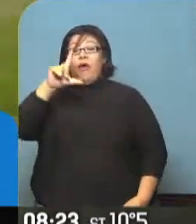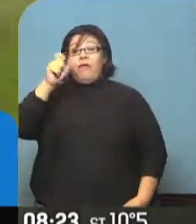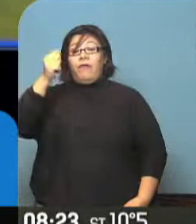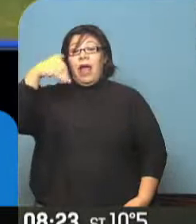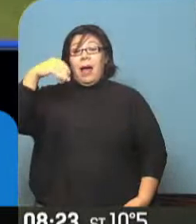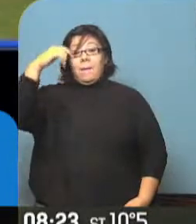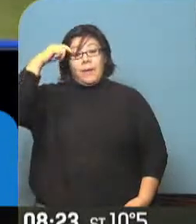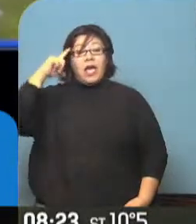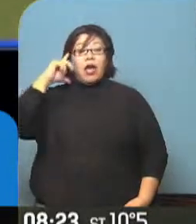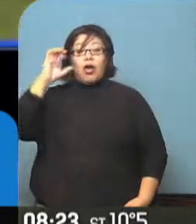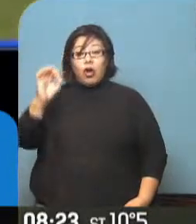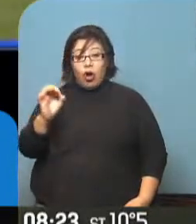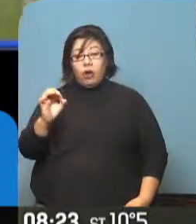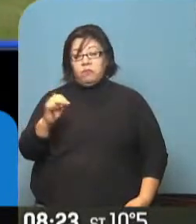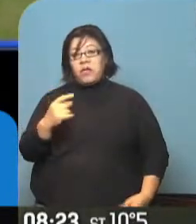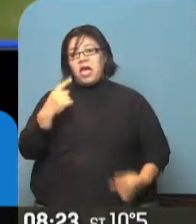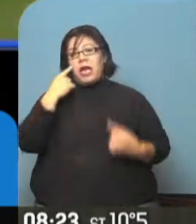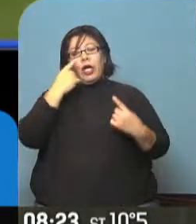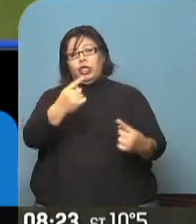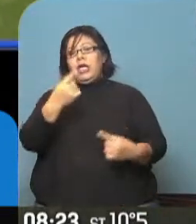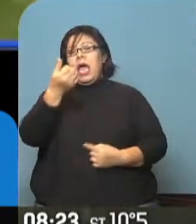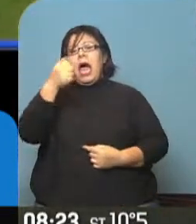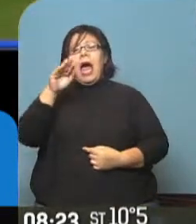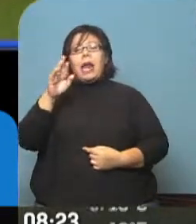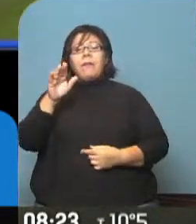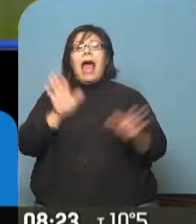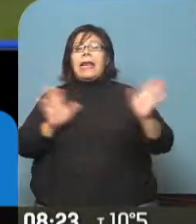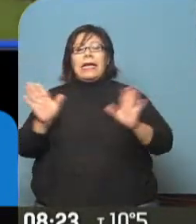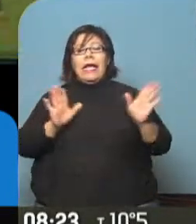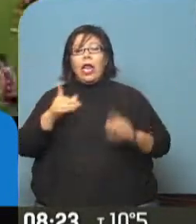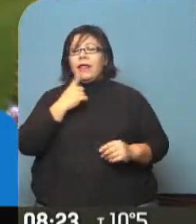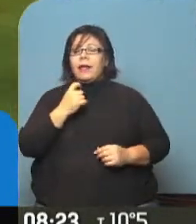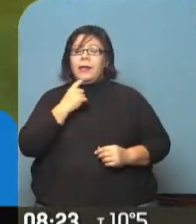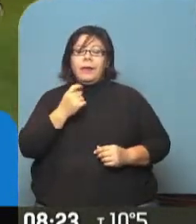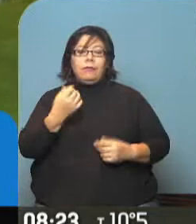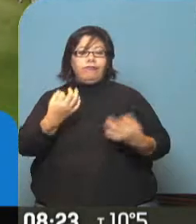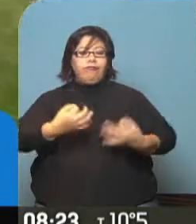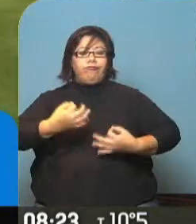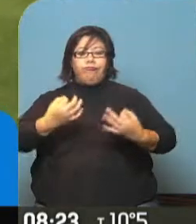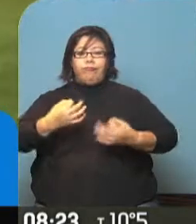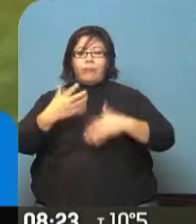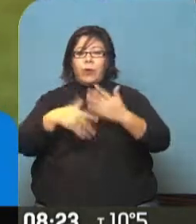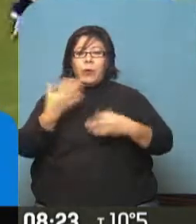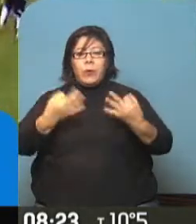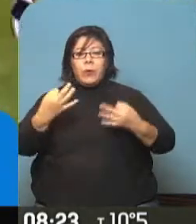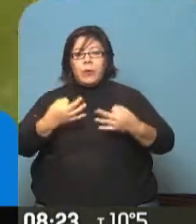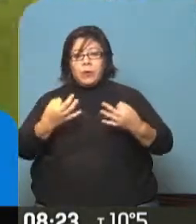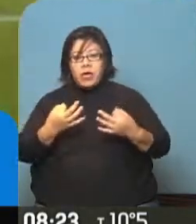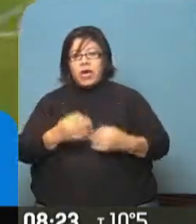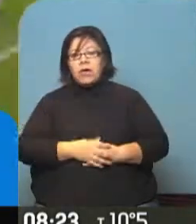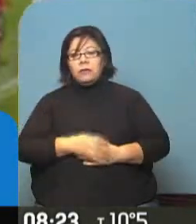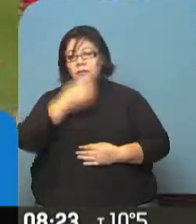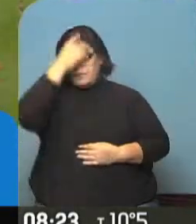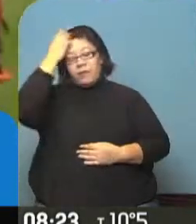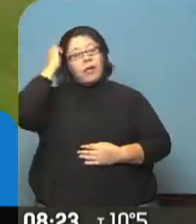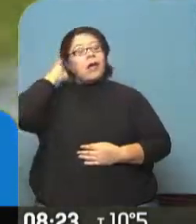en reconocimiento a Franco Armani. Este tema que fue tan discutido sobre la postura de River versus